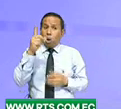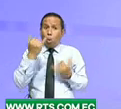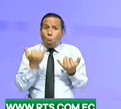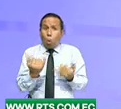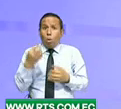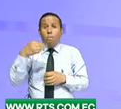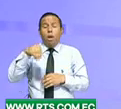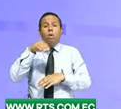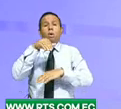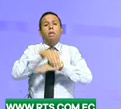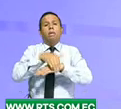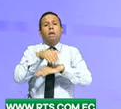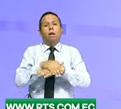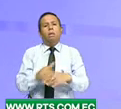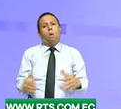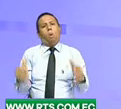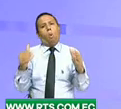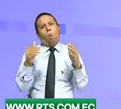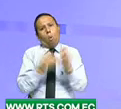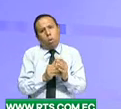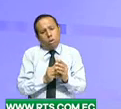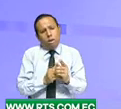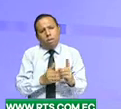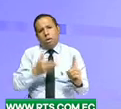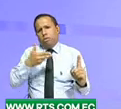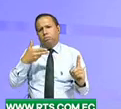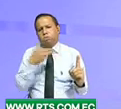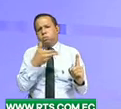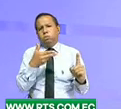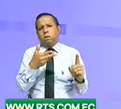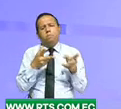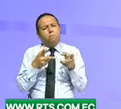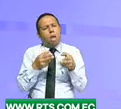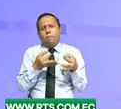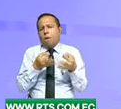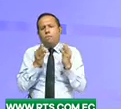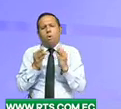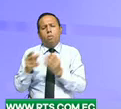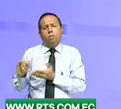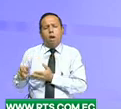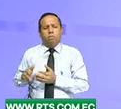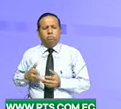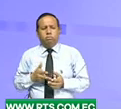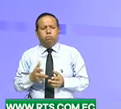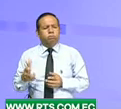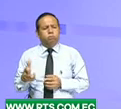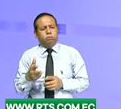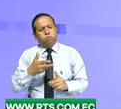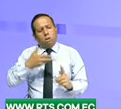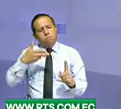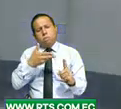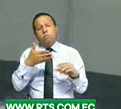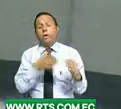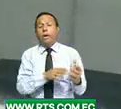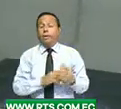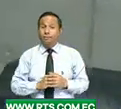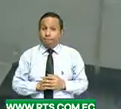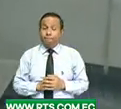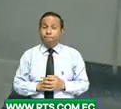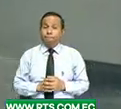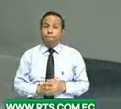este miércoles se cometió otro asesinato bajo la modalidad de sicariato.